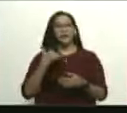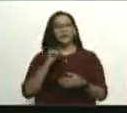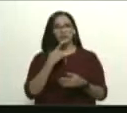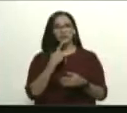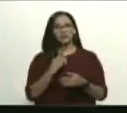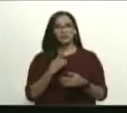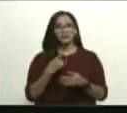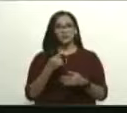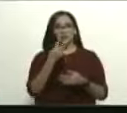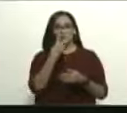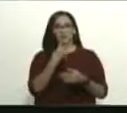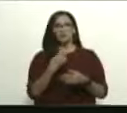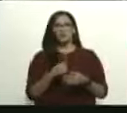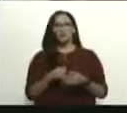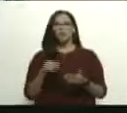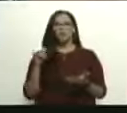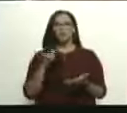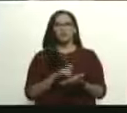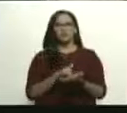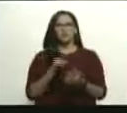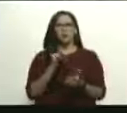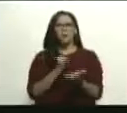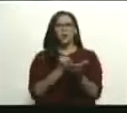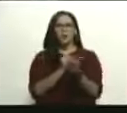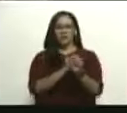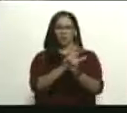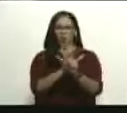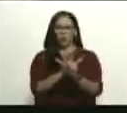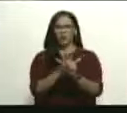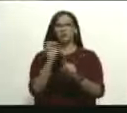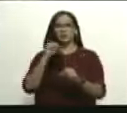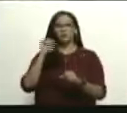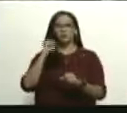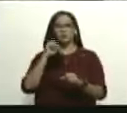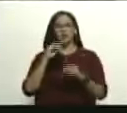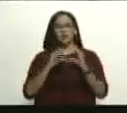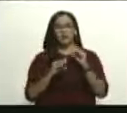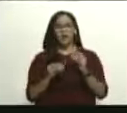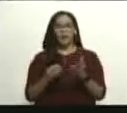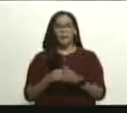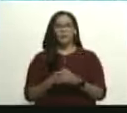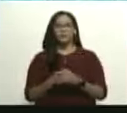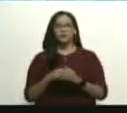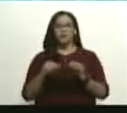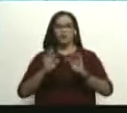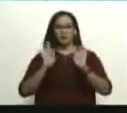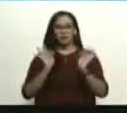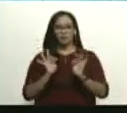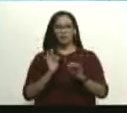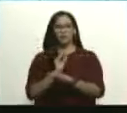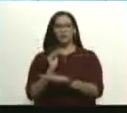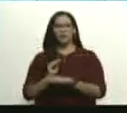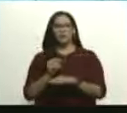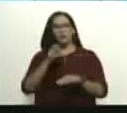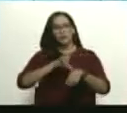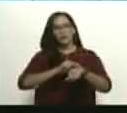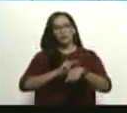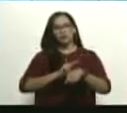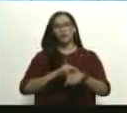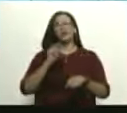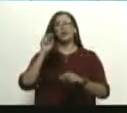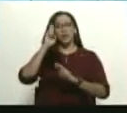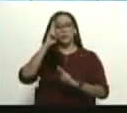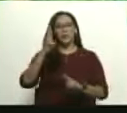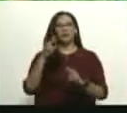mencionar, al ver allí un avión que son pruebas de COVID, ¿no?, lo que están haciendo. Sí, exactamente, hablábamos de las medidas de bioseguridad. Mencionar el tema del respeto también de las